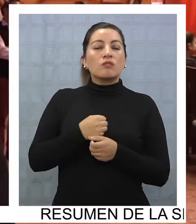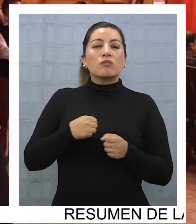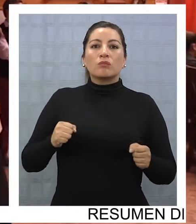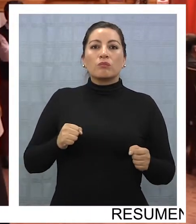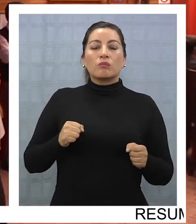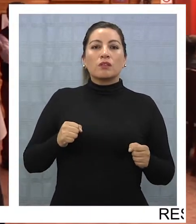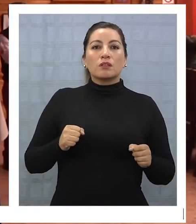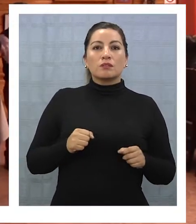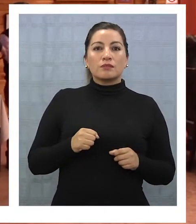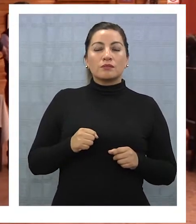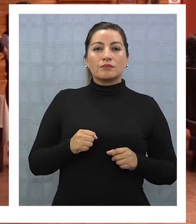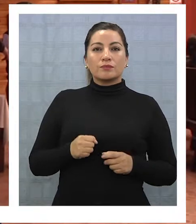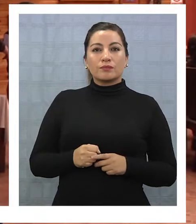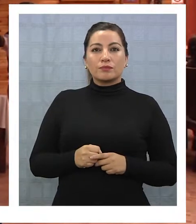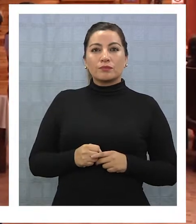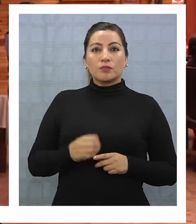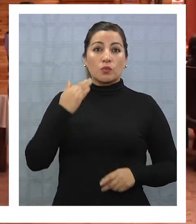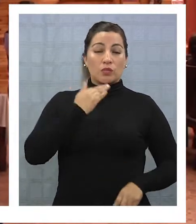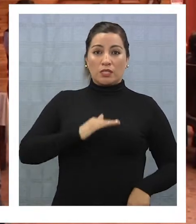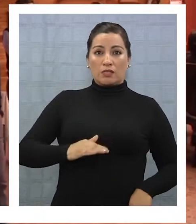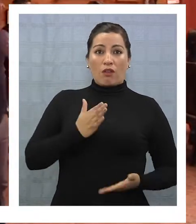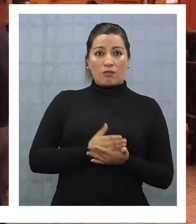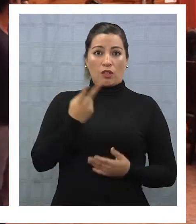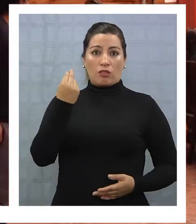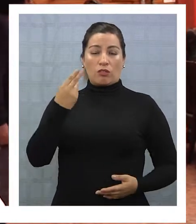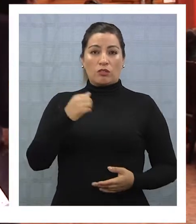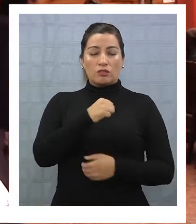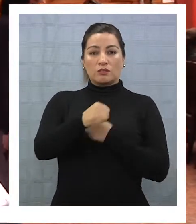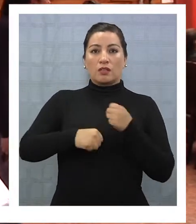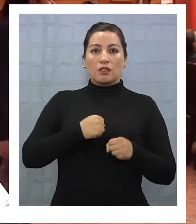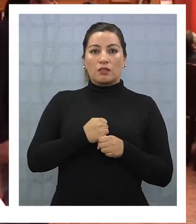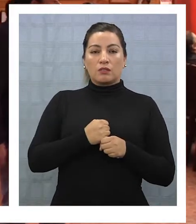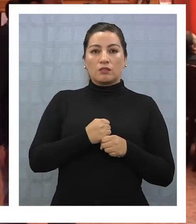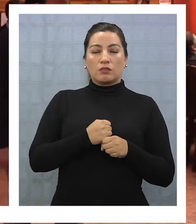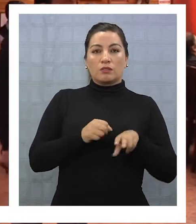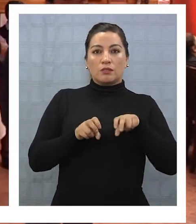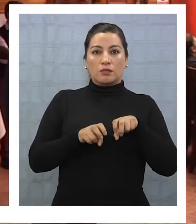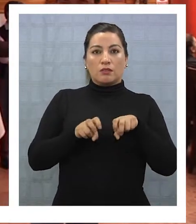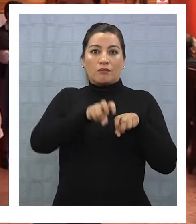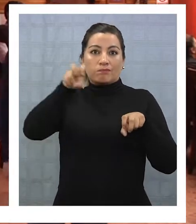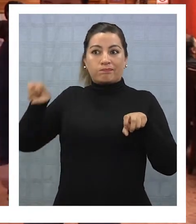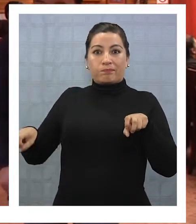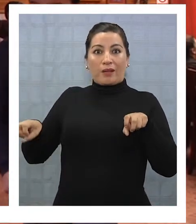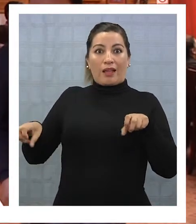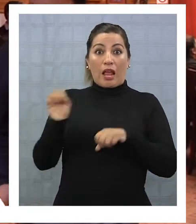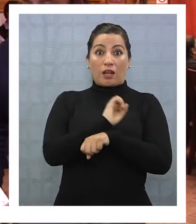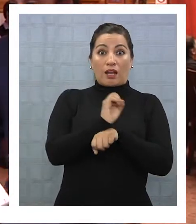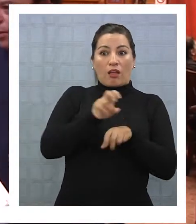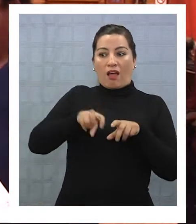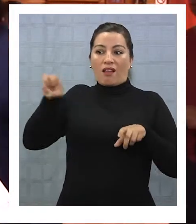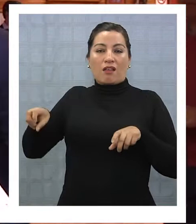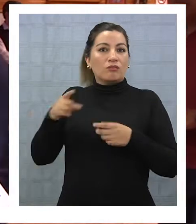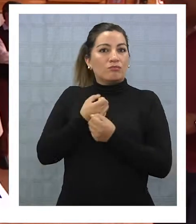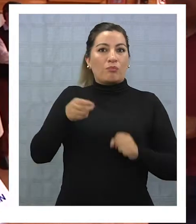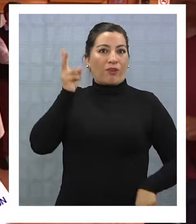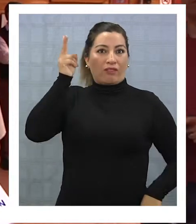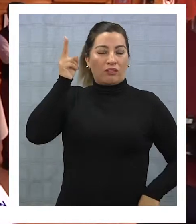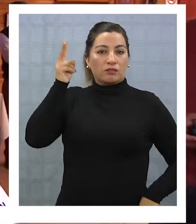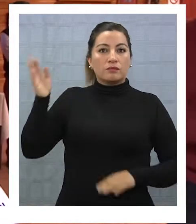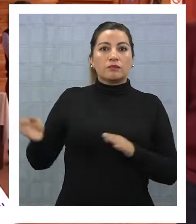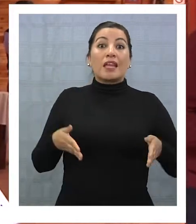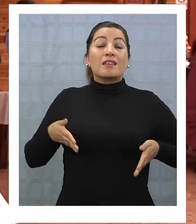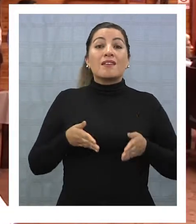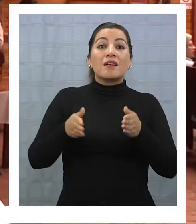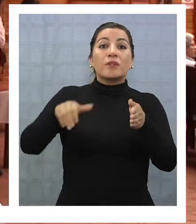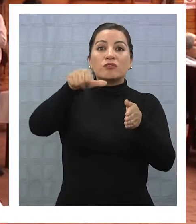menor acompañado, un menor hasta 12 años no puede ir acompañado como copiloto. En la ruta 16 lo